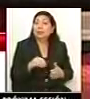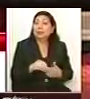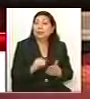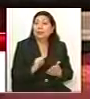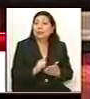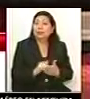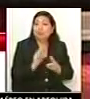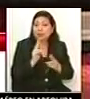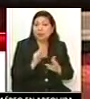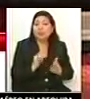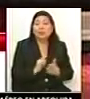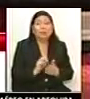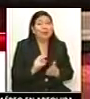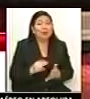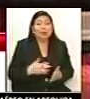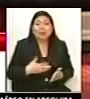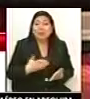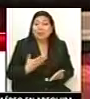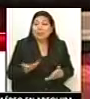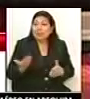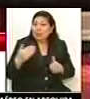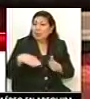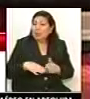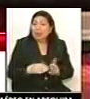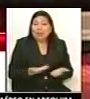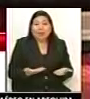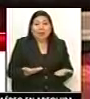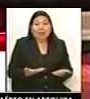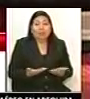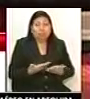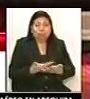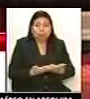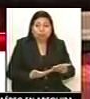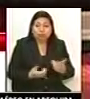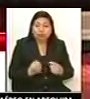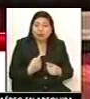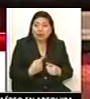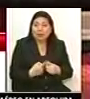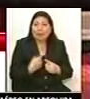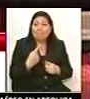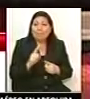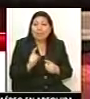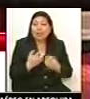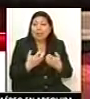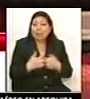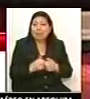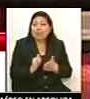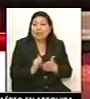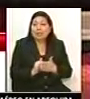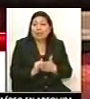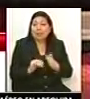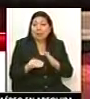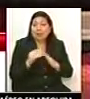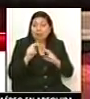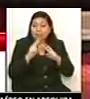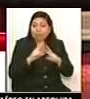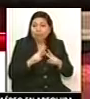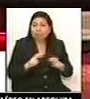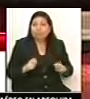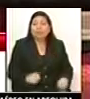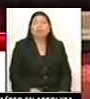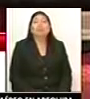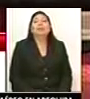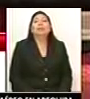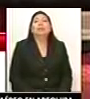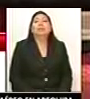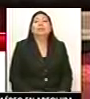al respecto, no se puede pues incluir de plano las exoneraciones para las empresas que están en la fase exploratoria.